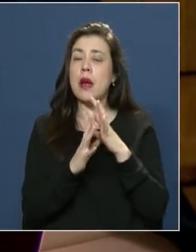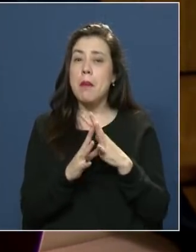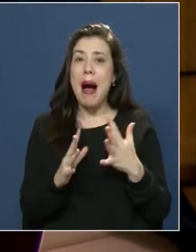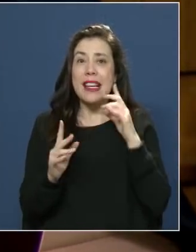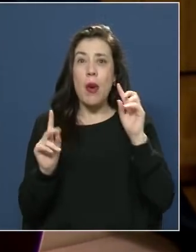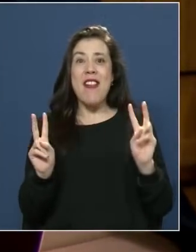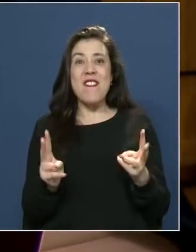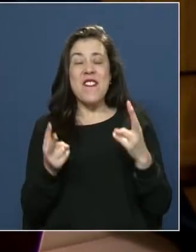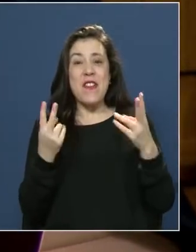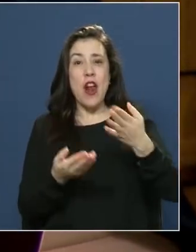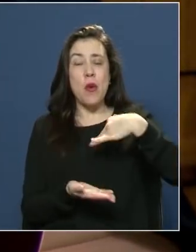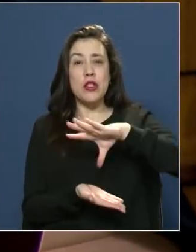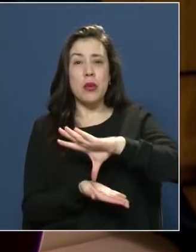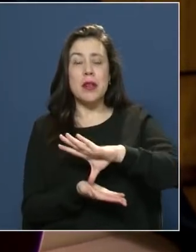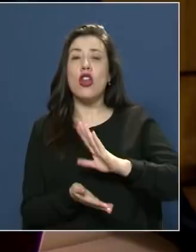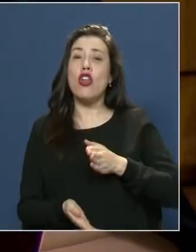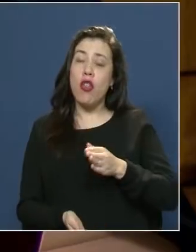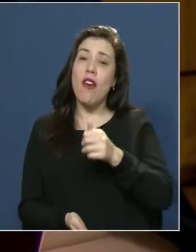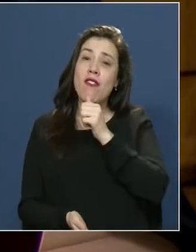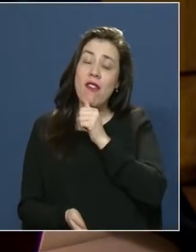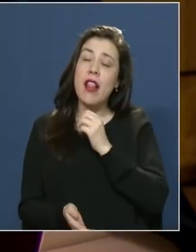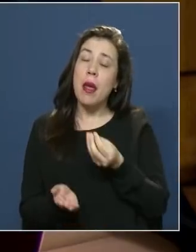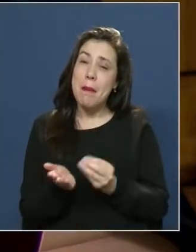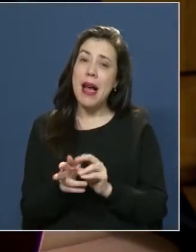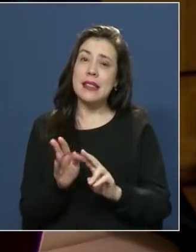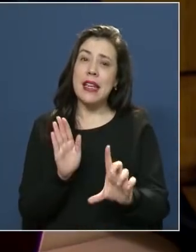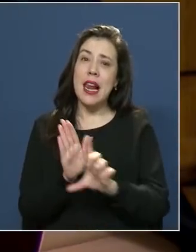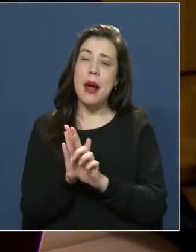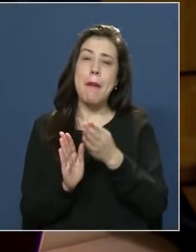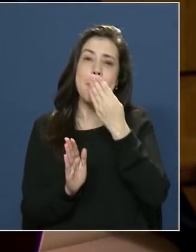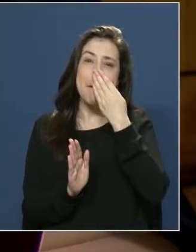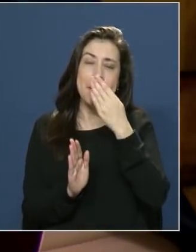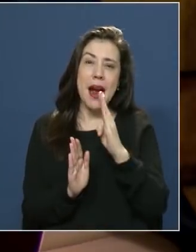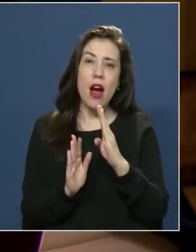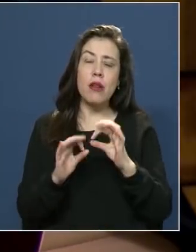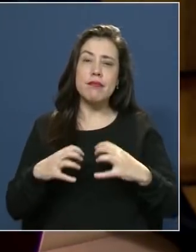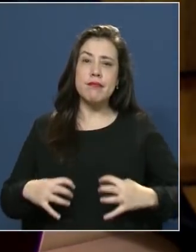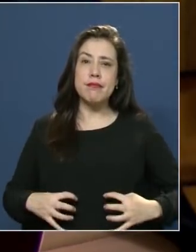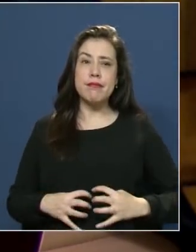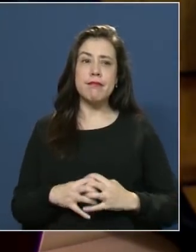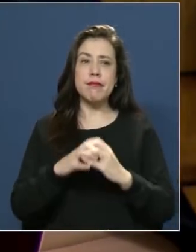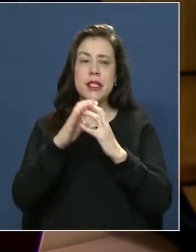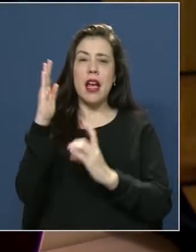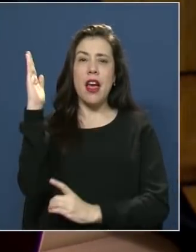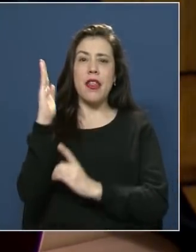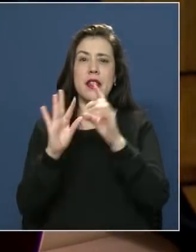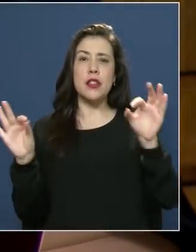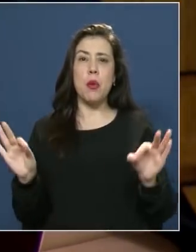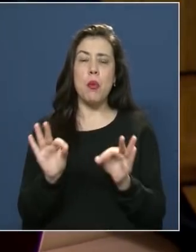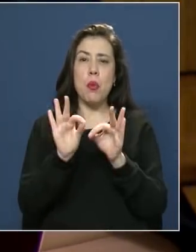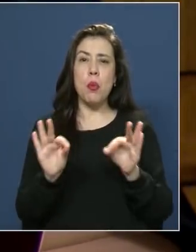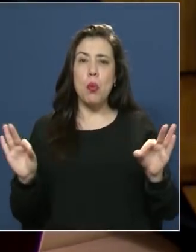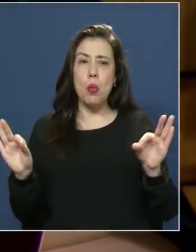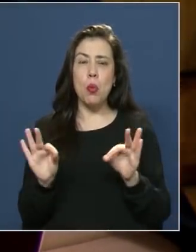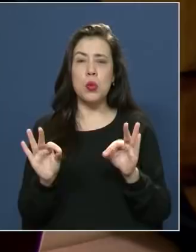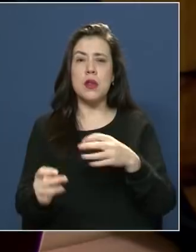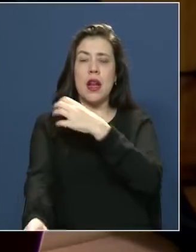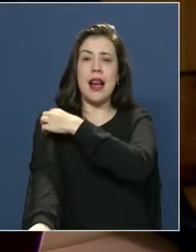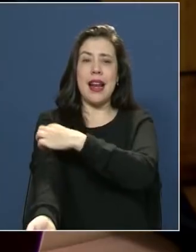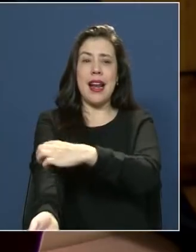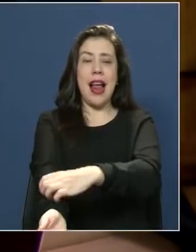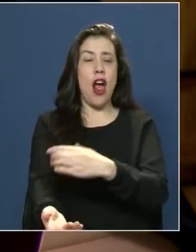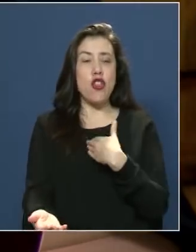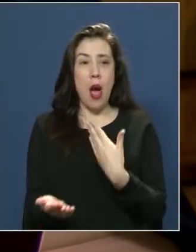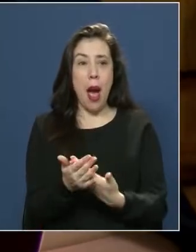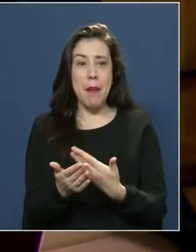país, pero que aún nos falta seguir legislando para mejorar la consolidación de un desarrollo musical en regiones. Y